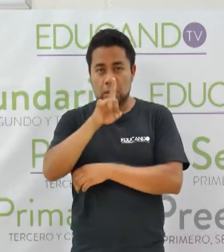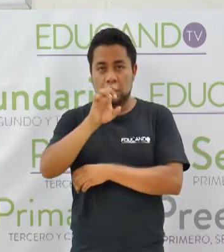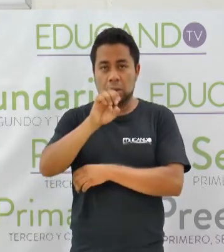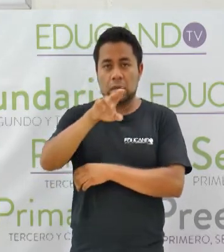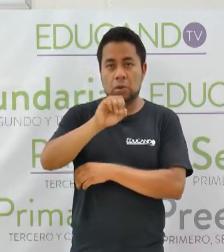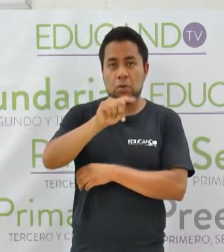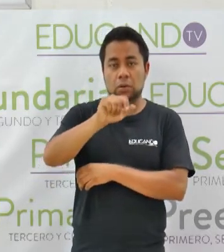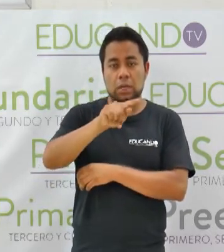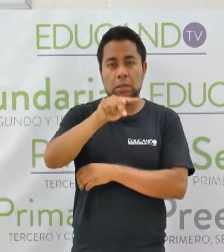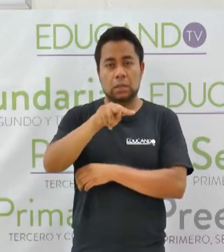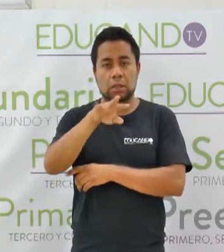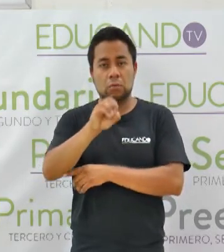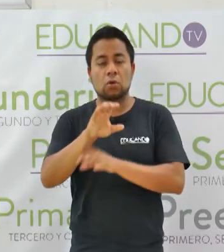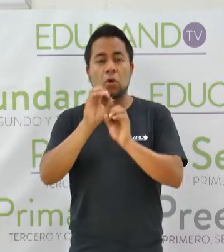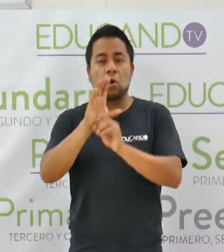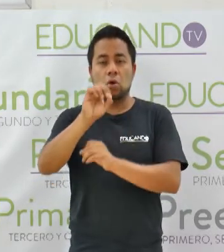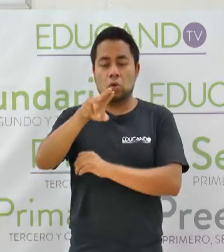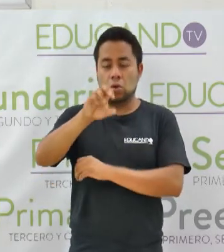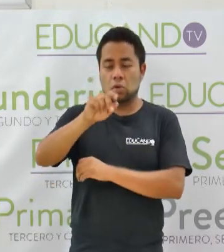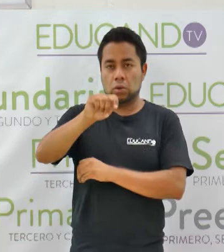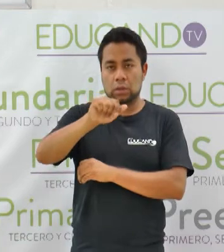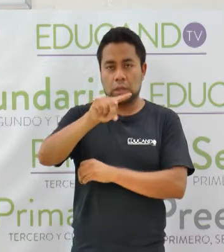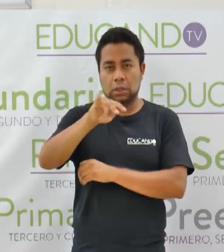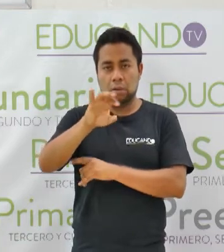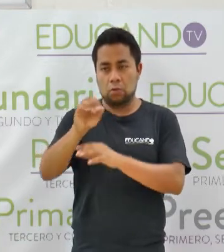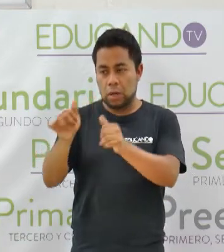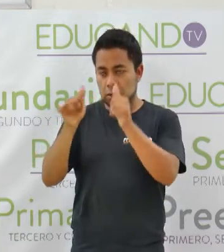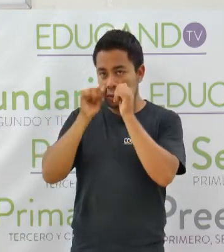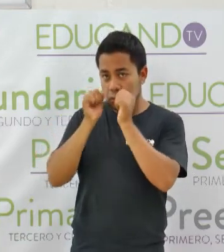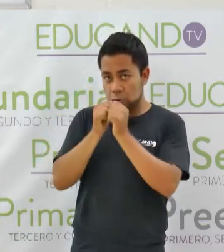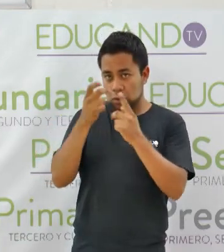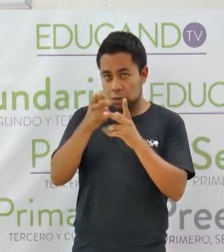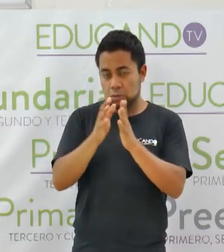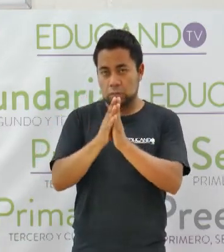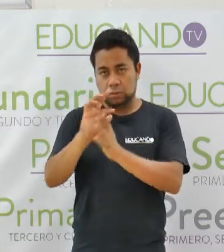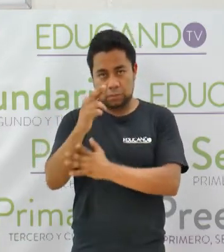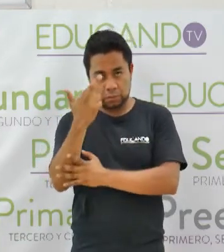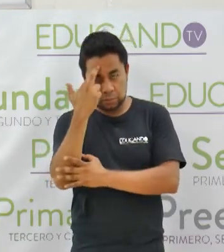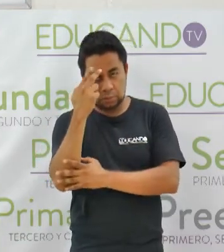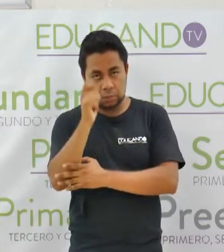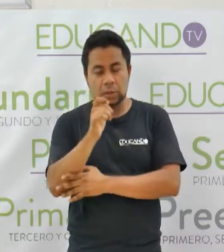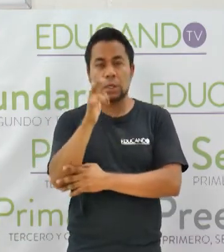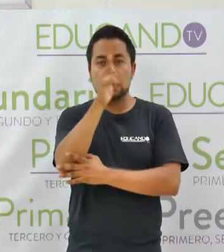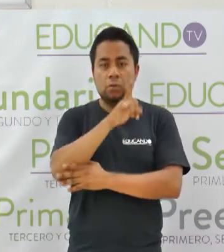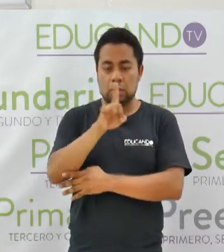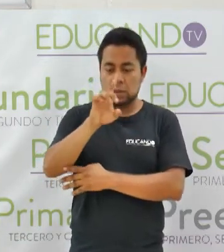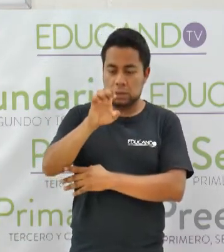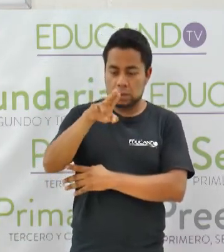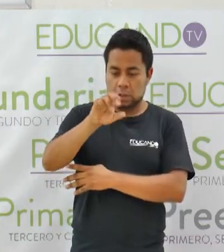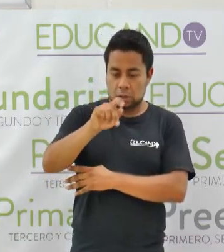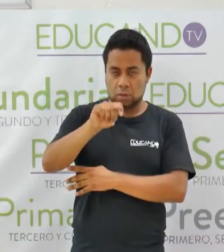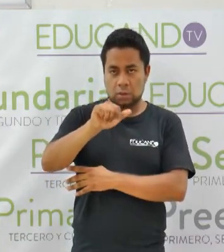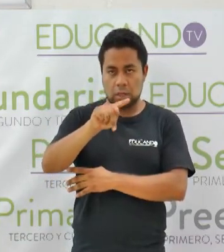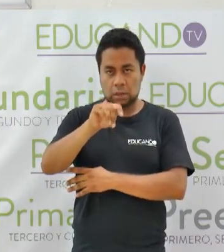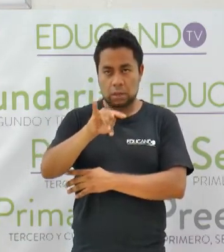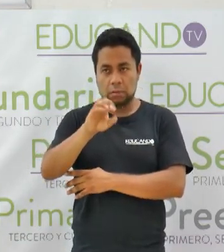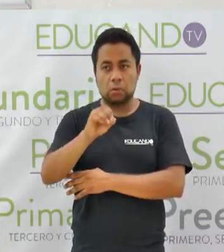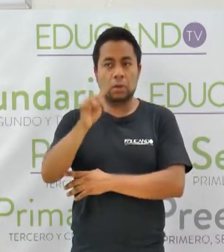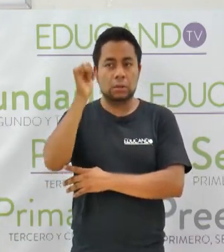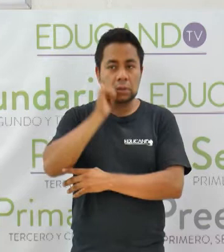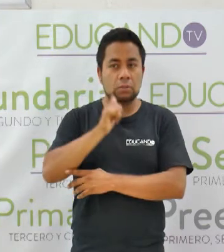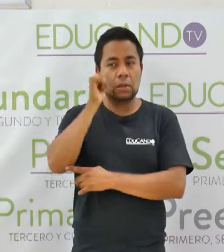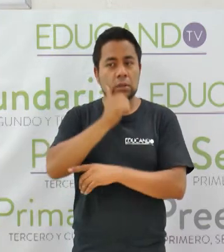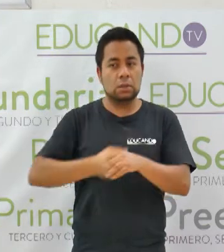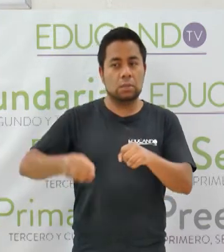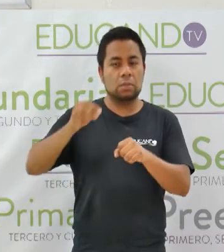lenguaje denotativo y el lenguaje connotativo. Mucha atención con este. Recuerda, lenguaje denotativo